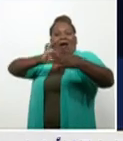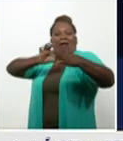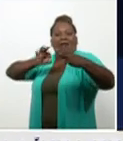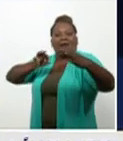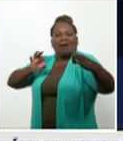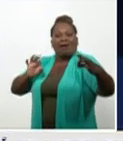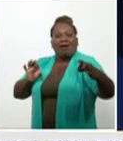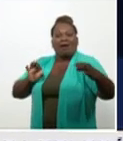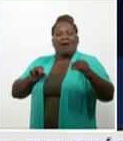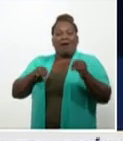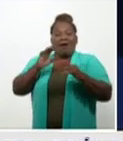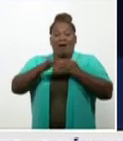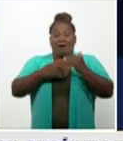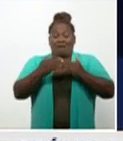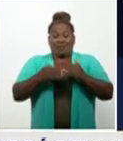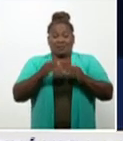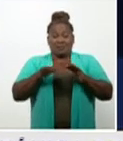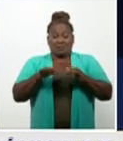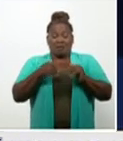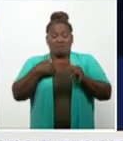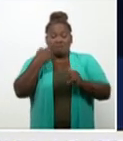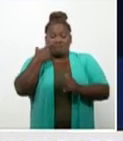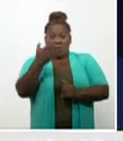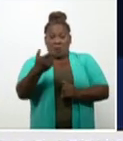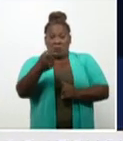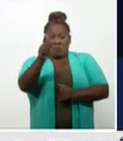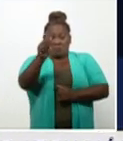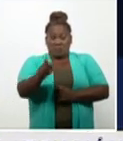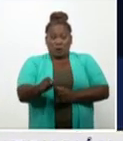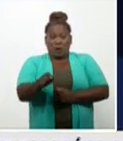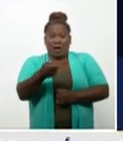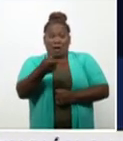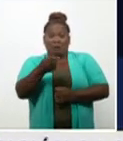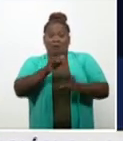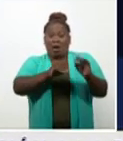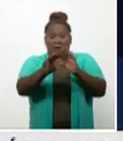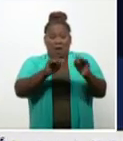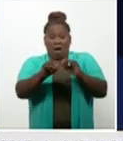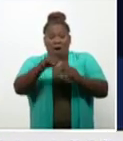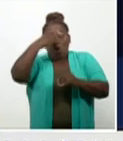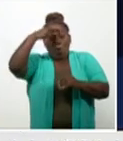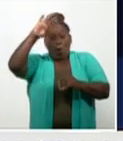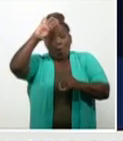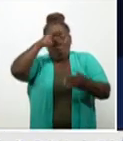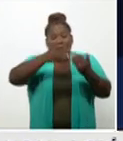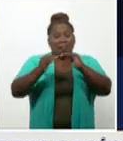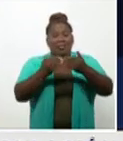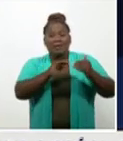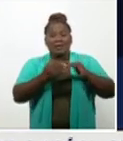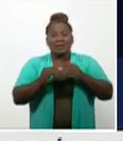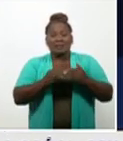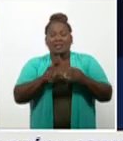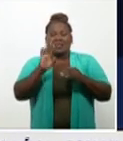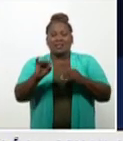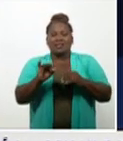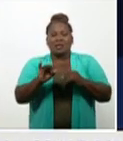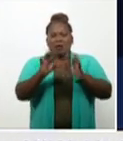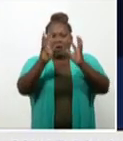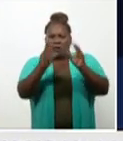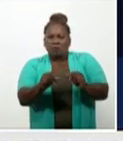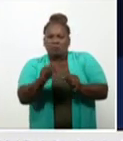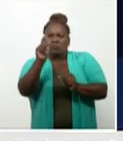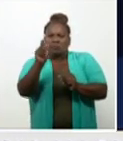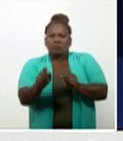comentarios de la población que salen en Cuba Debate, dice, pero ¿qué cantidad de personas